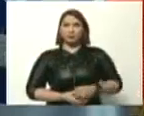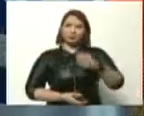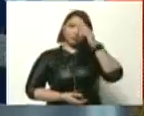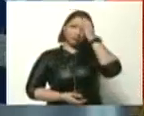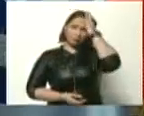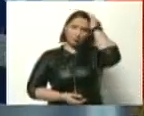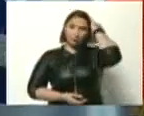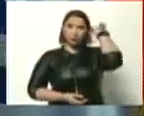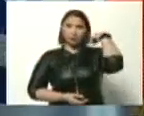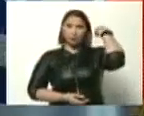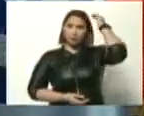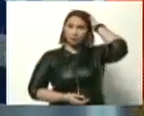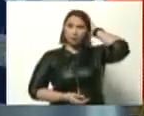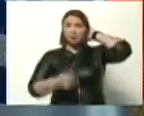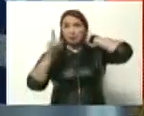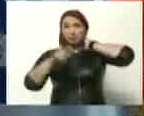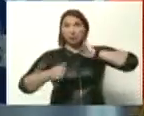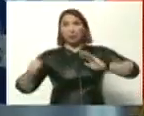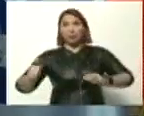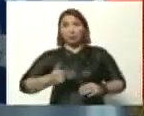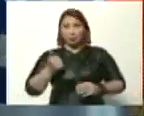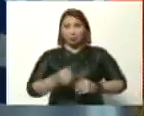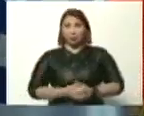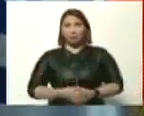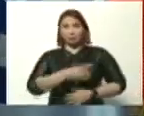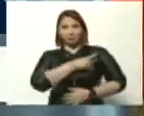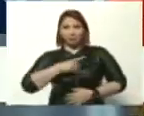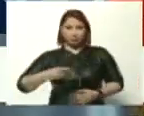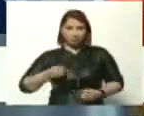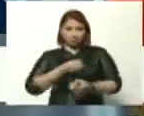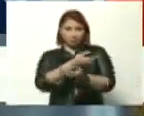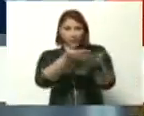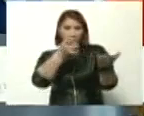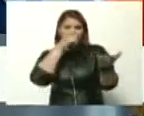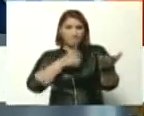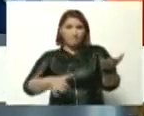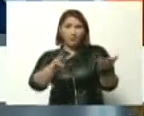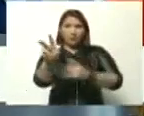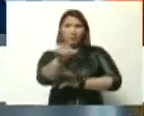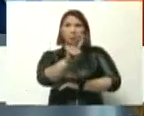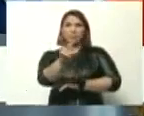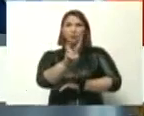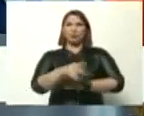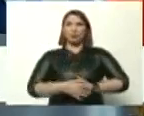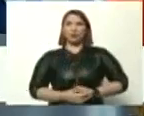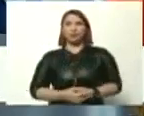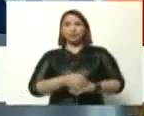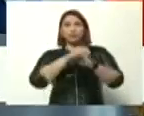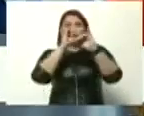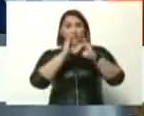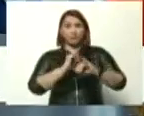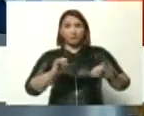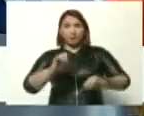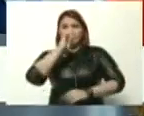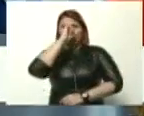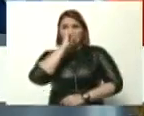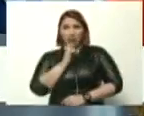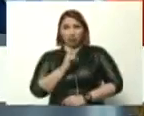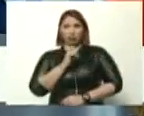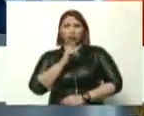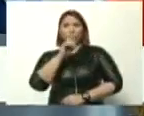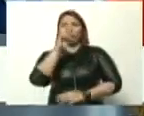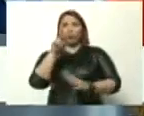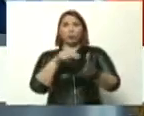tiempo aprovechar, desearles a todo el pueblo de Venezuela un feliz año 2022, que de seguro